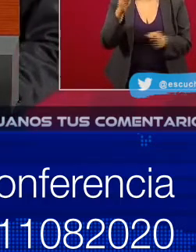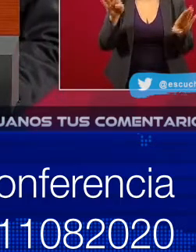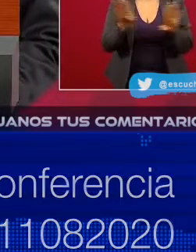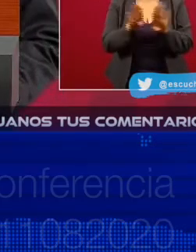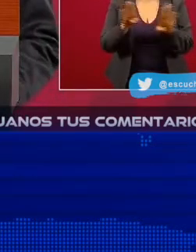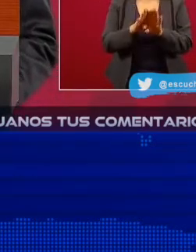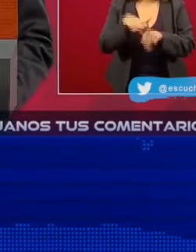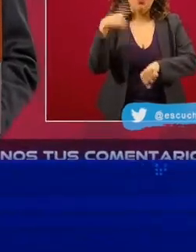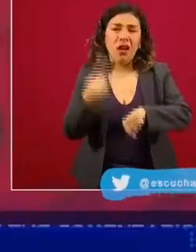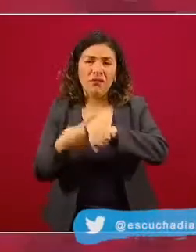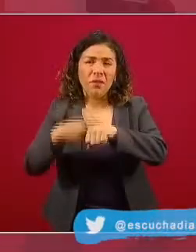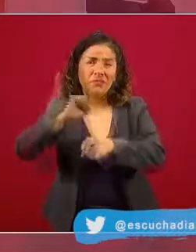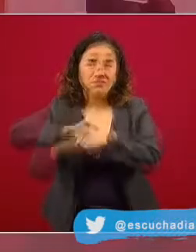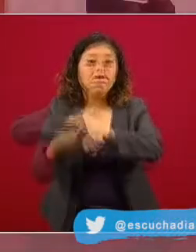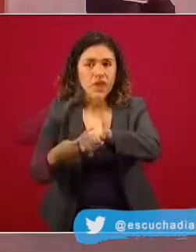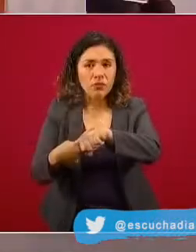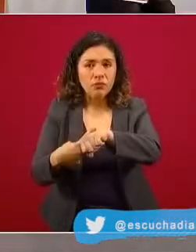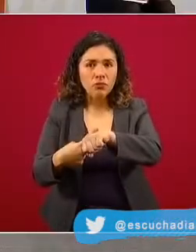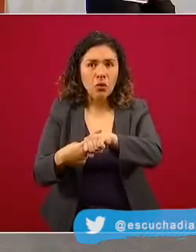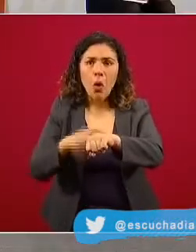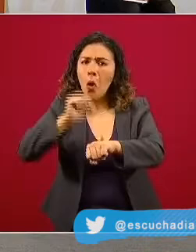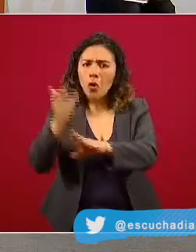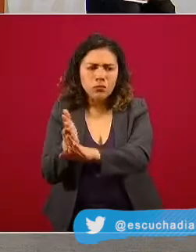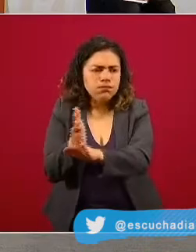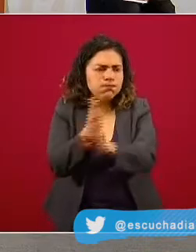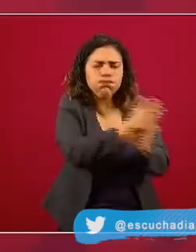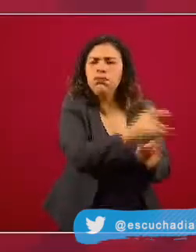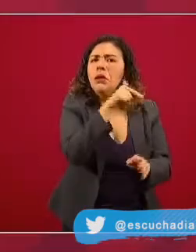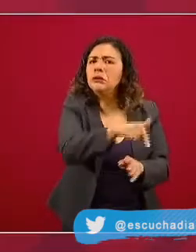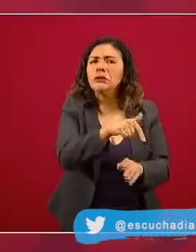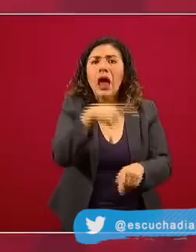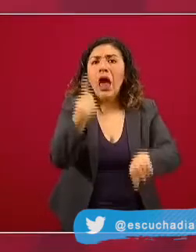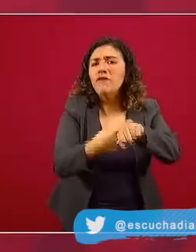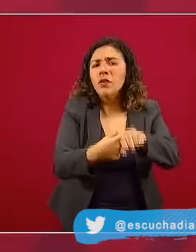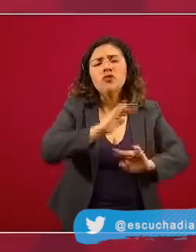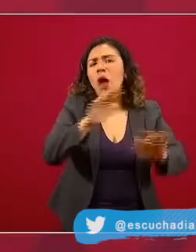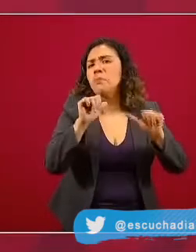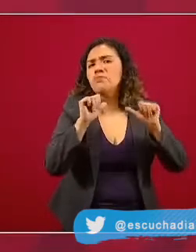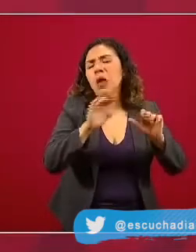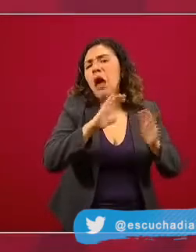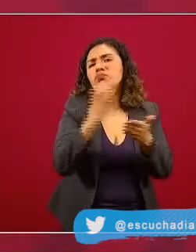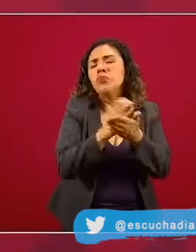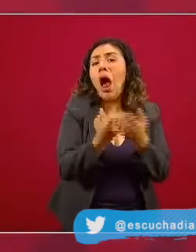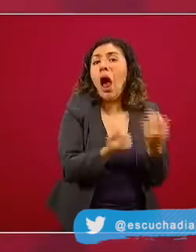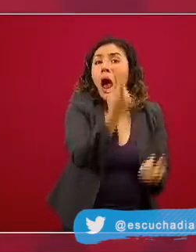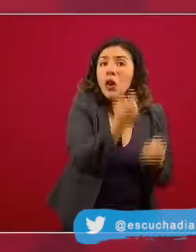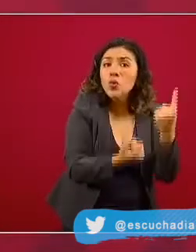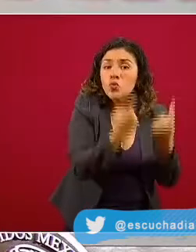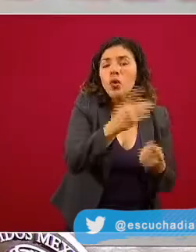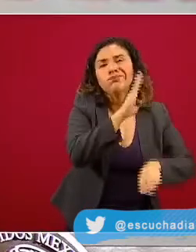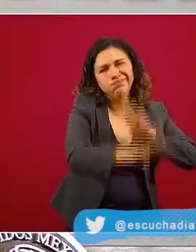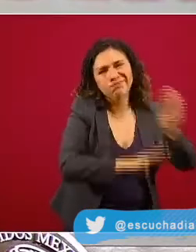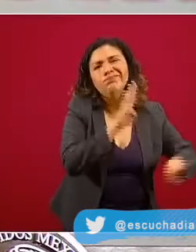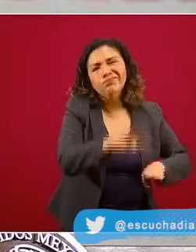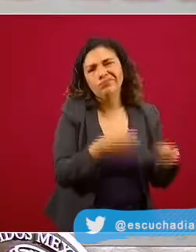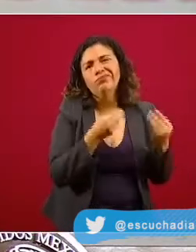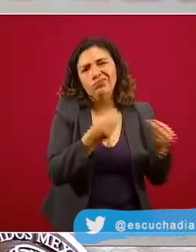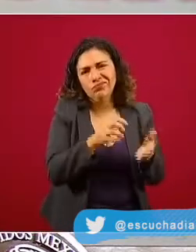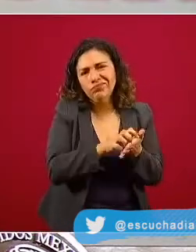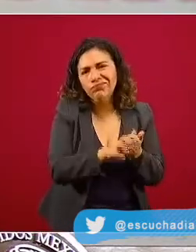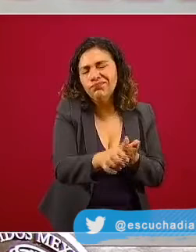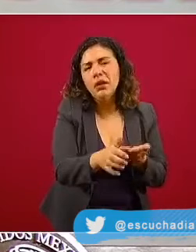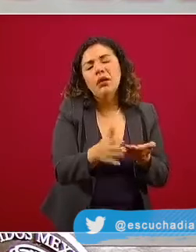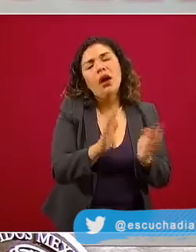la pandemia. El día de hoy el presidente presenta el pulso de la salud en compañía del subsecretario